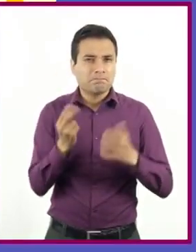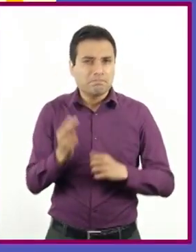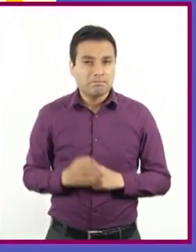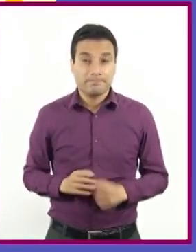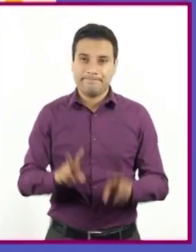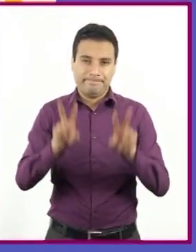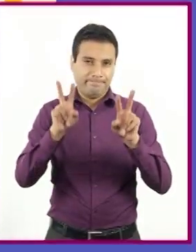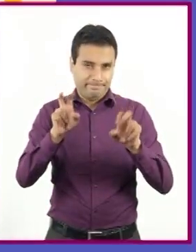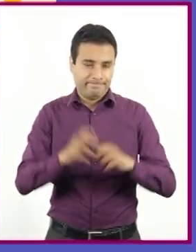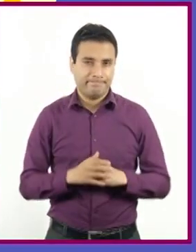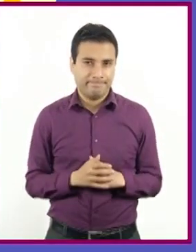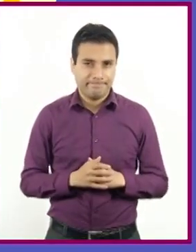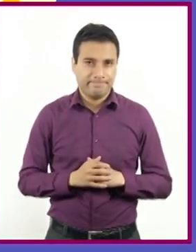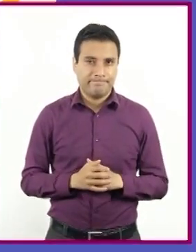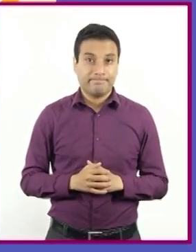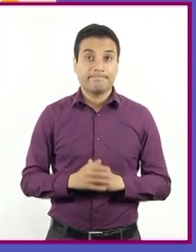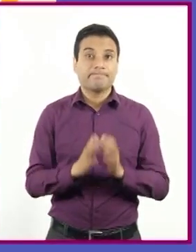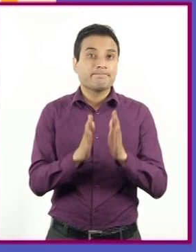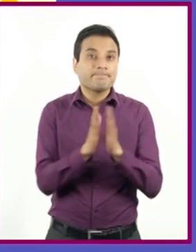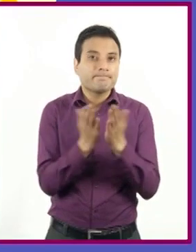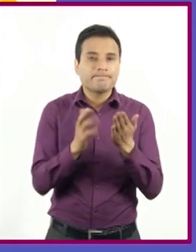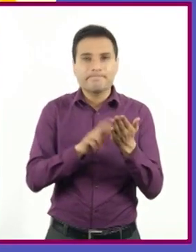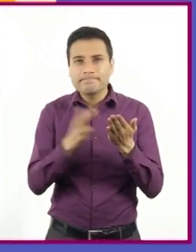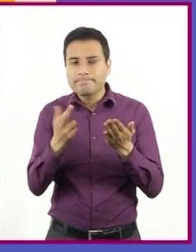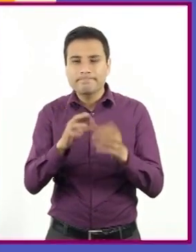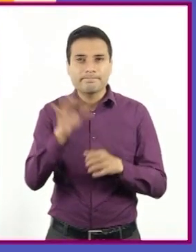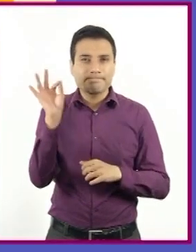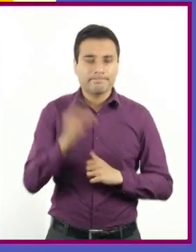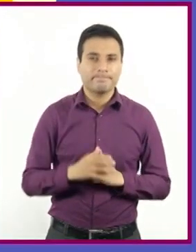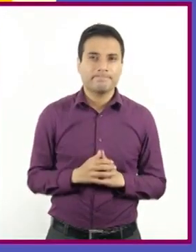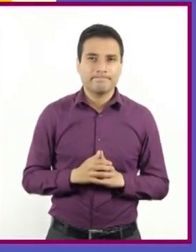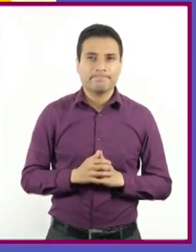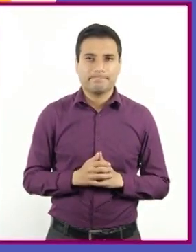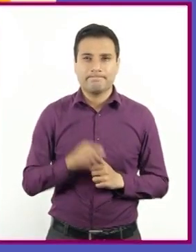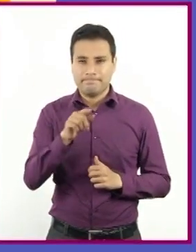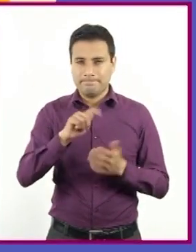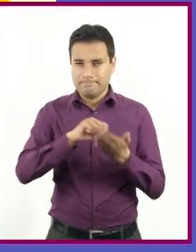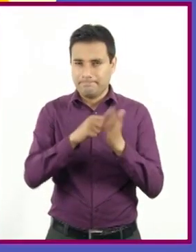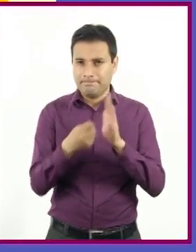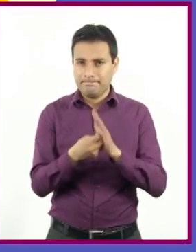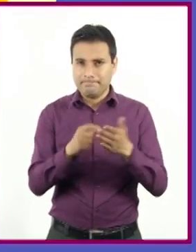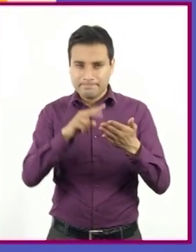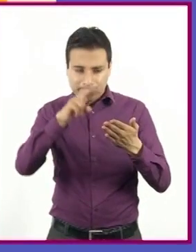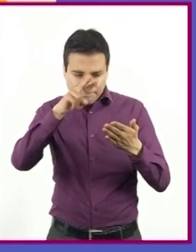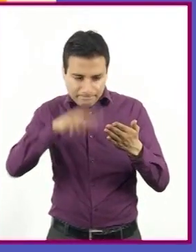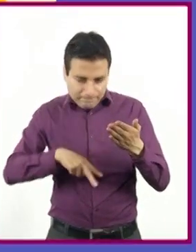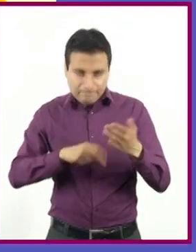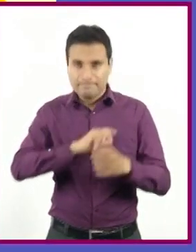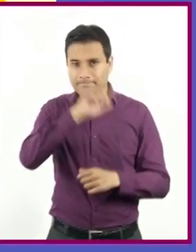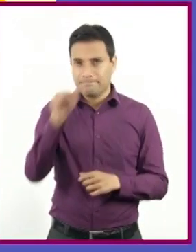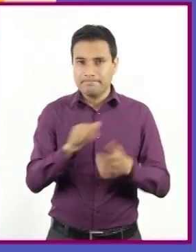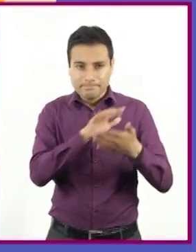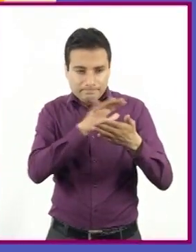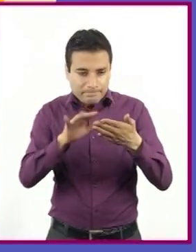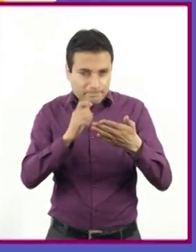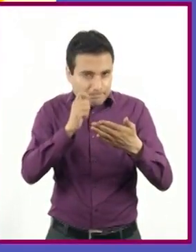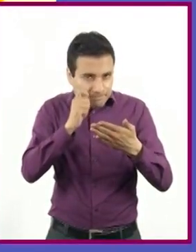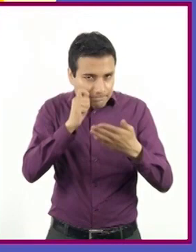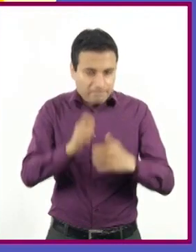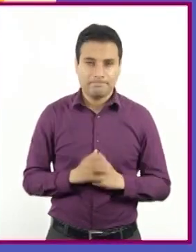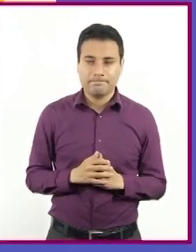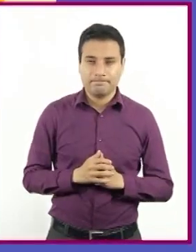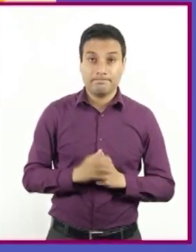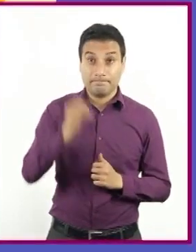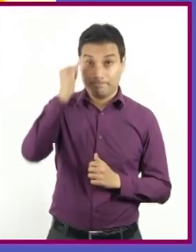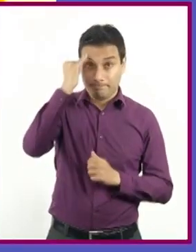deseado, textos seleccionados, técnicas de lectura de barrida del texto y lectura de exploración,